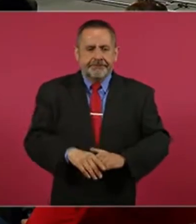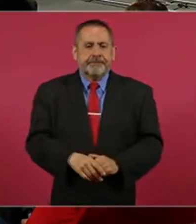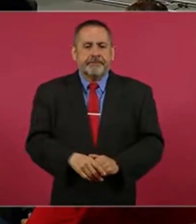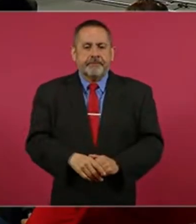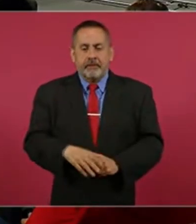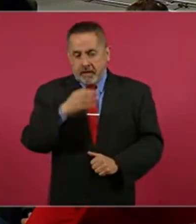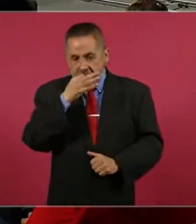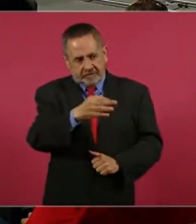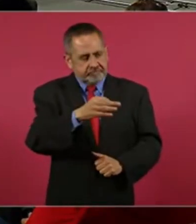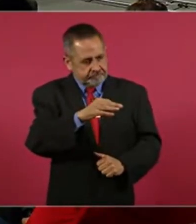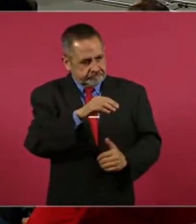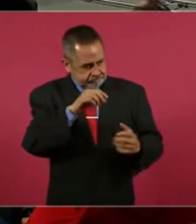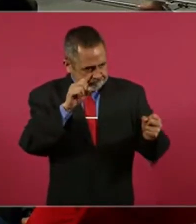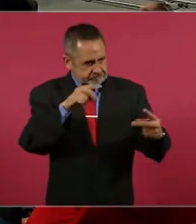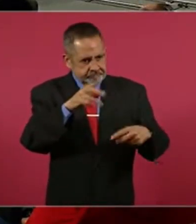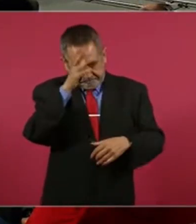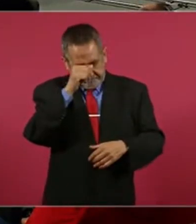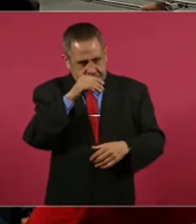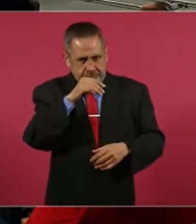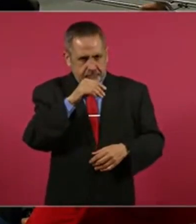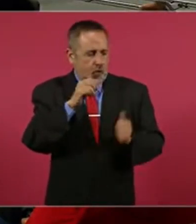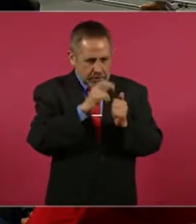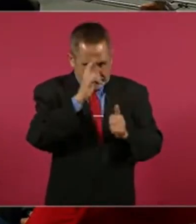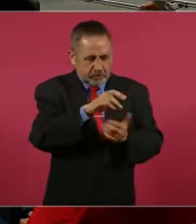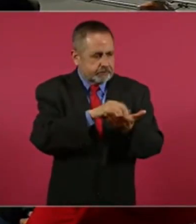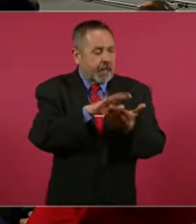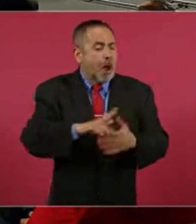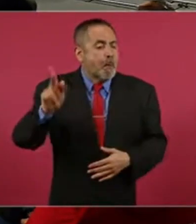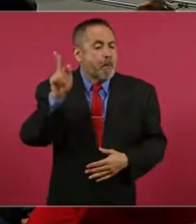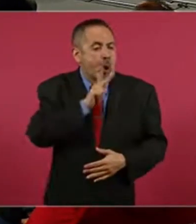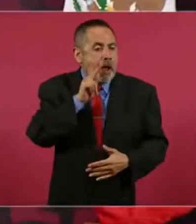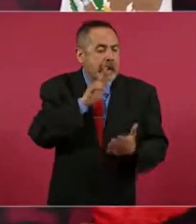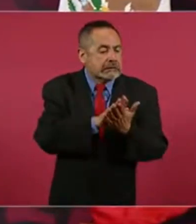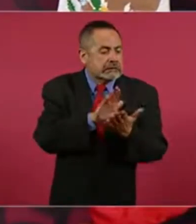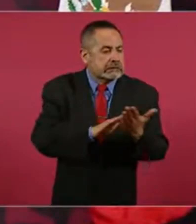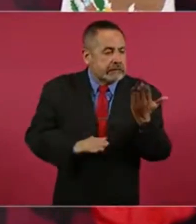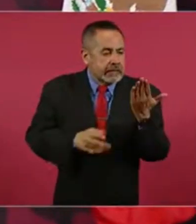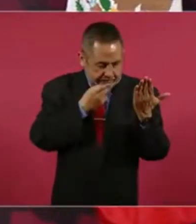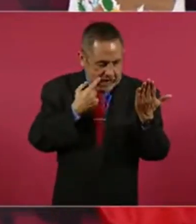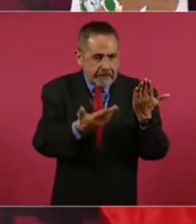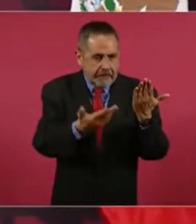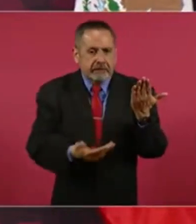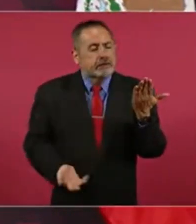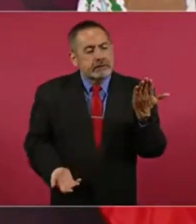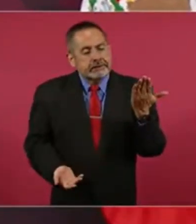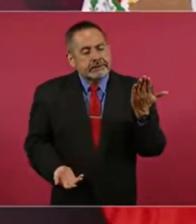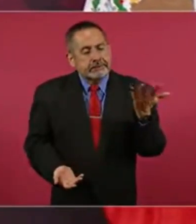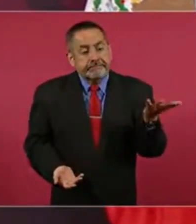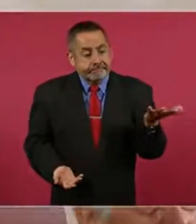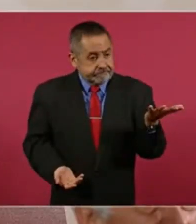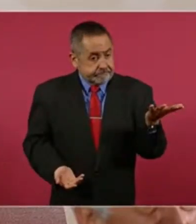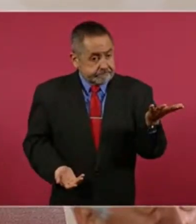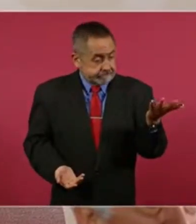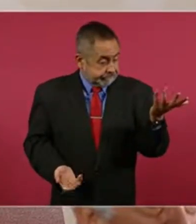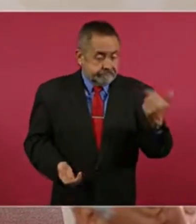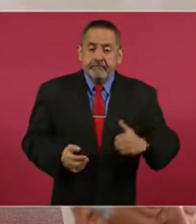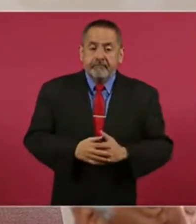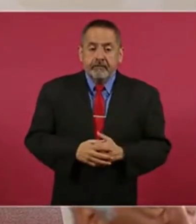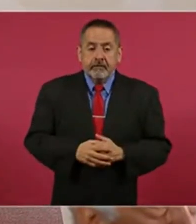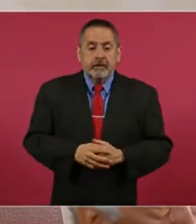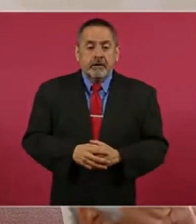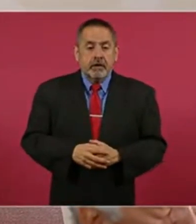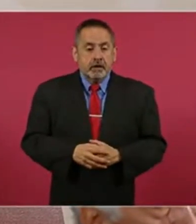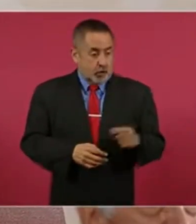Te emplazo respetuosamente a que pruebes lo que estás diciendo. Yo, dicen que el